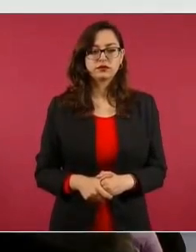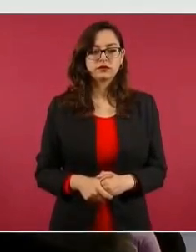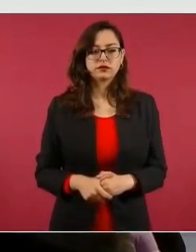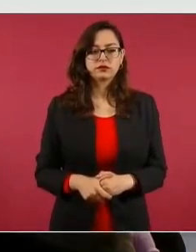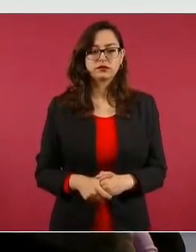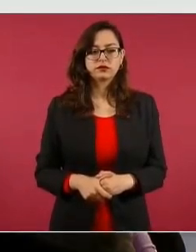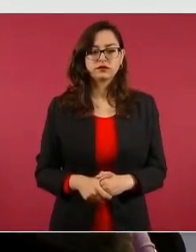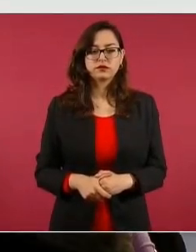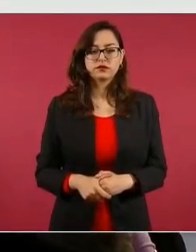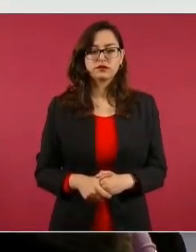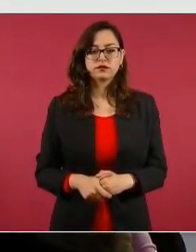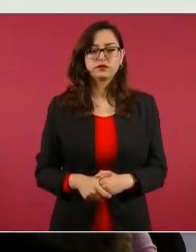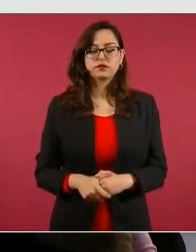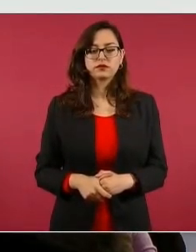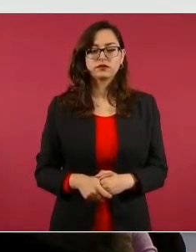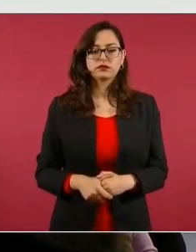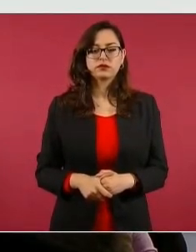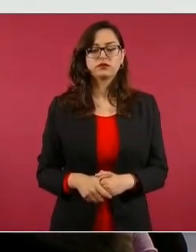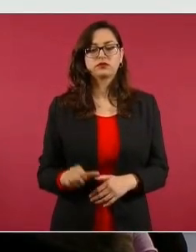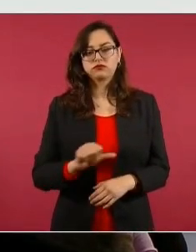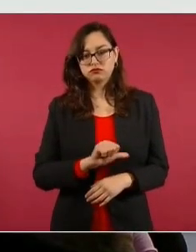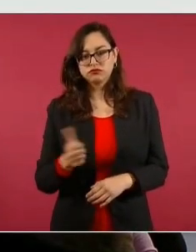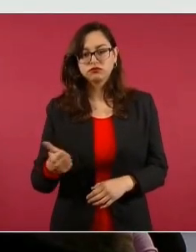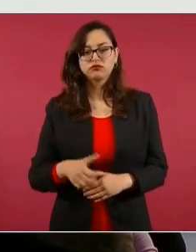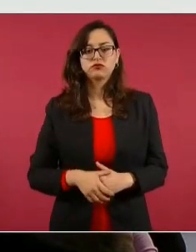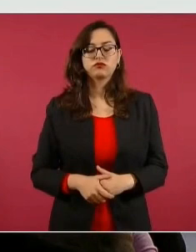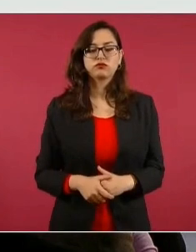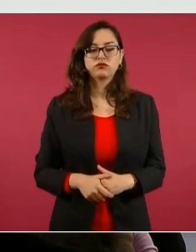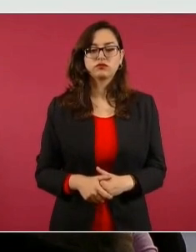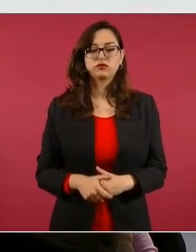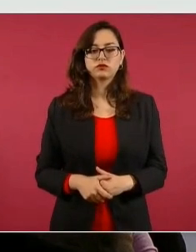Sí, hay otro.